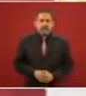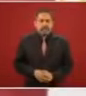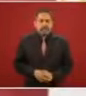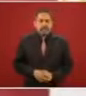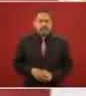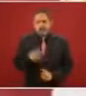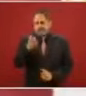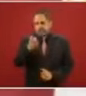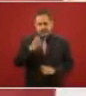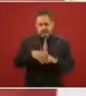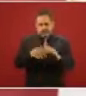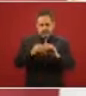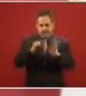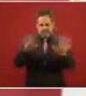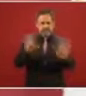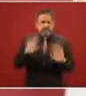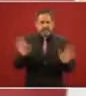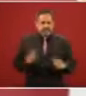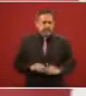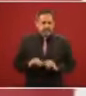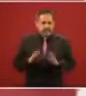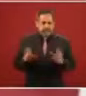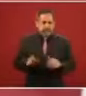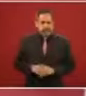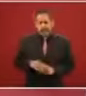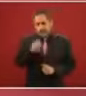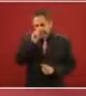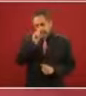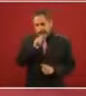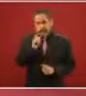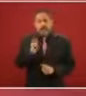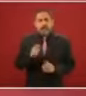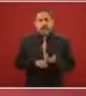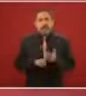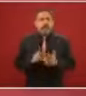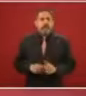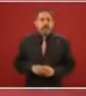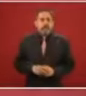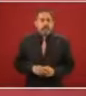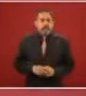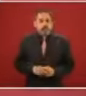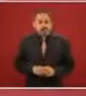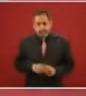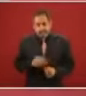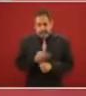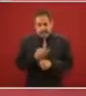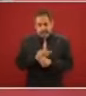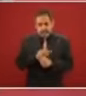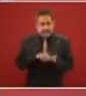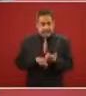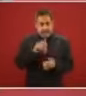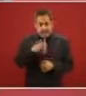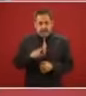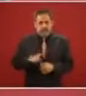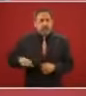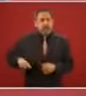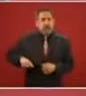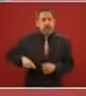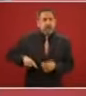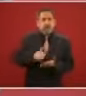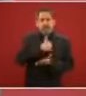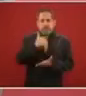Eso está muy claro. Y incluso en este caso, el gobierno de la